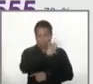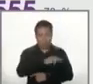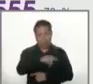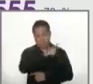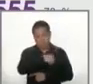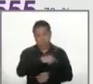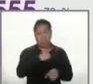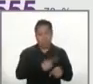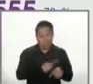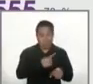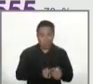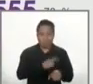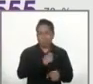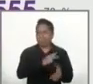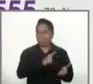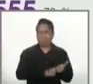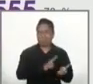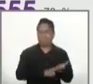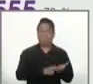casos confirmados, es decir,